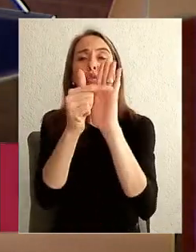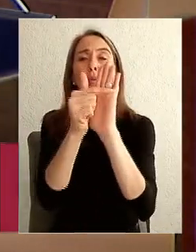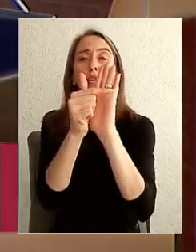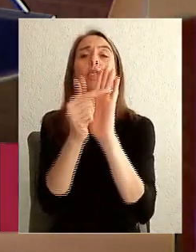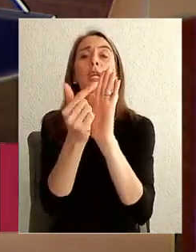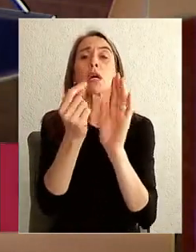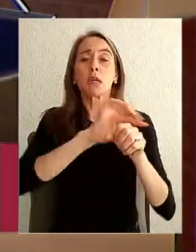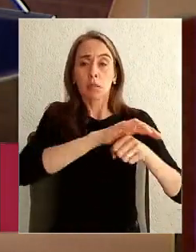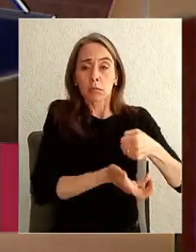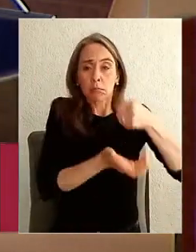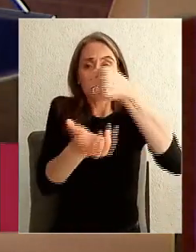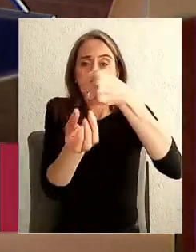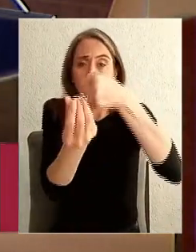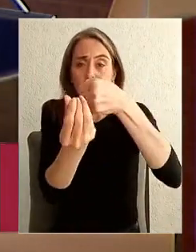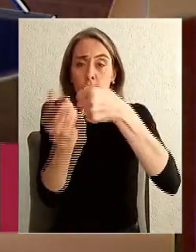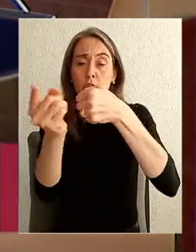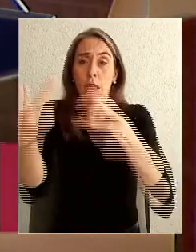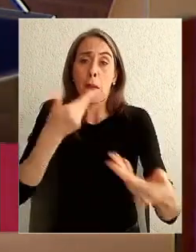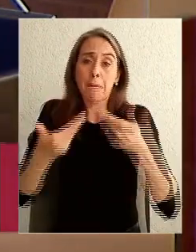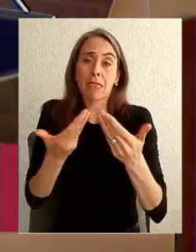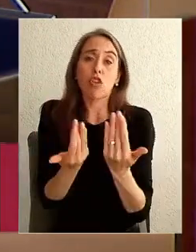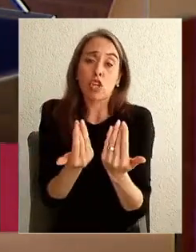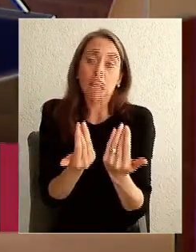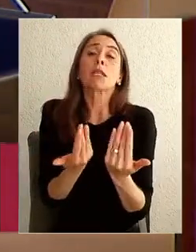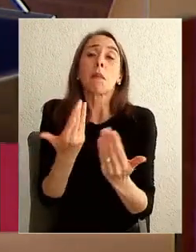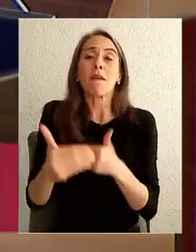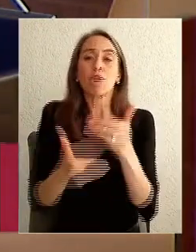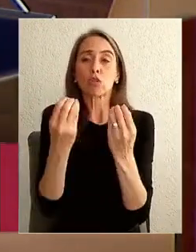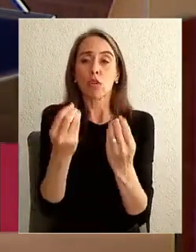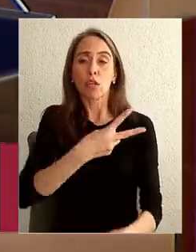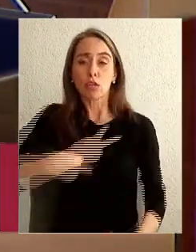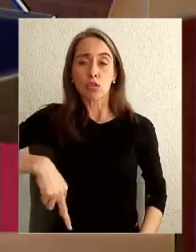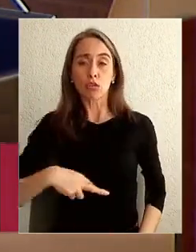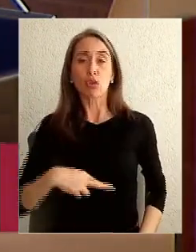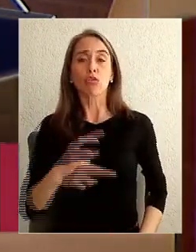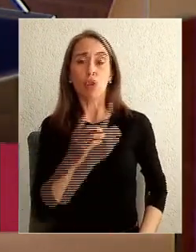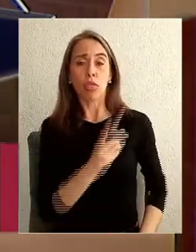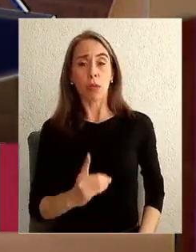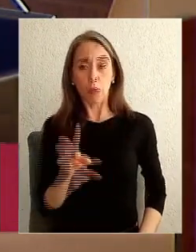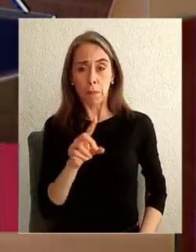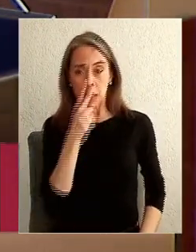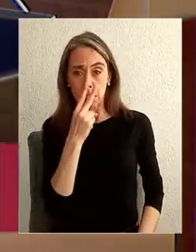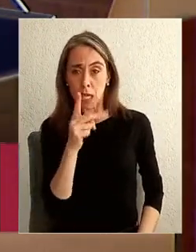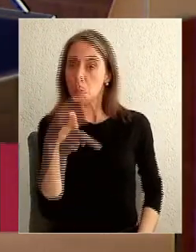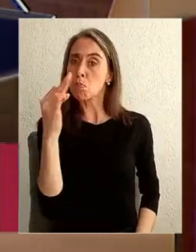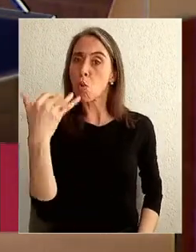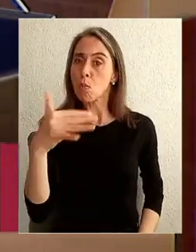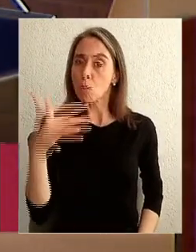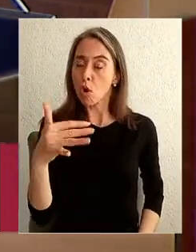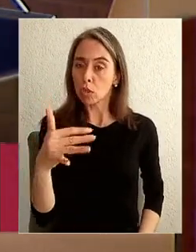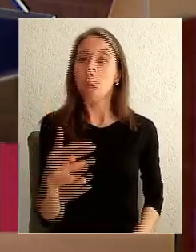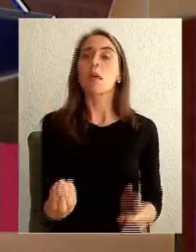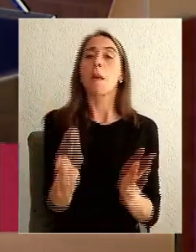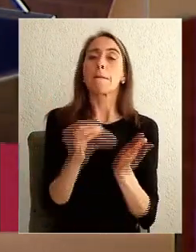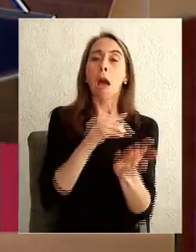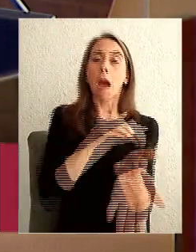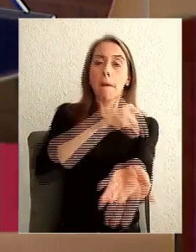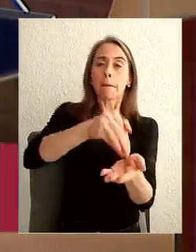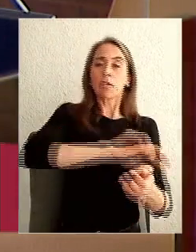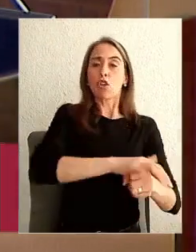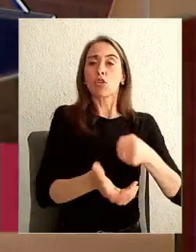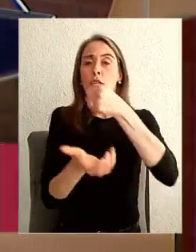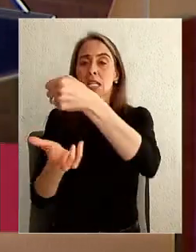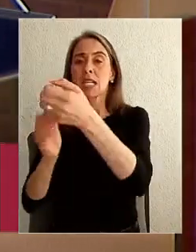máxima relevancia a los socialistas. Aumentaron los recursos en el sector salud, aumentaron